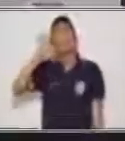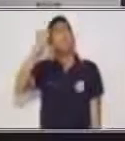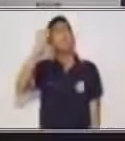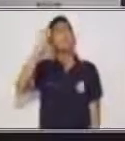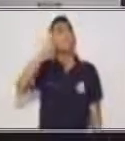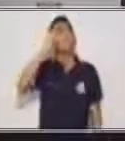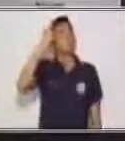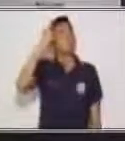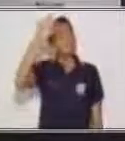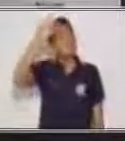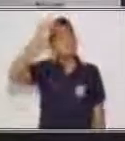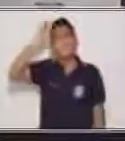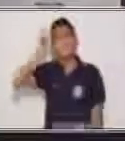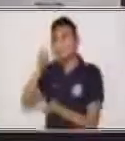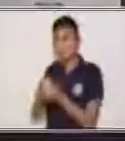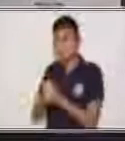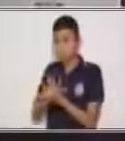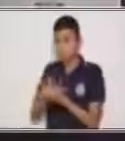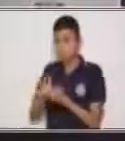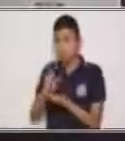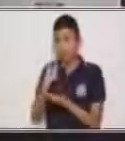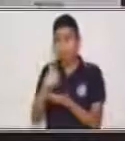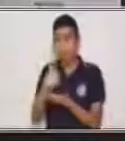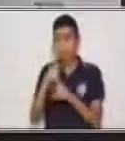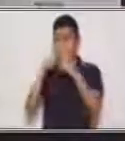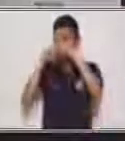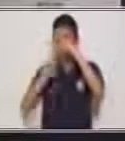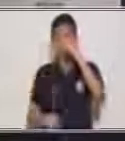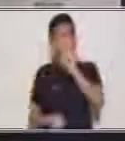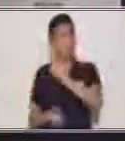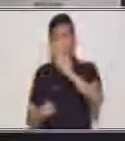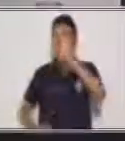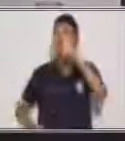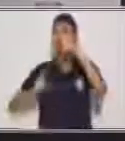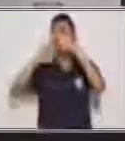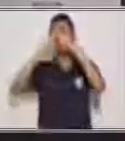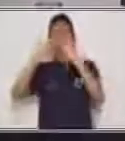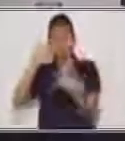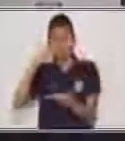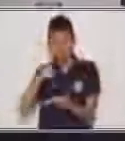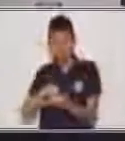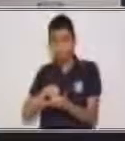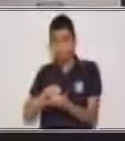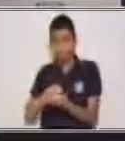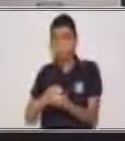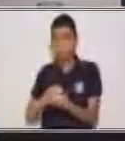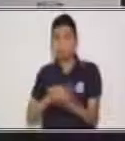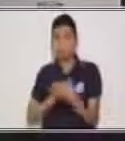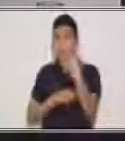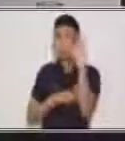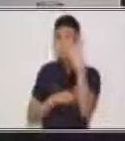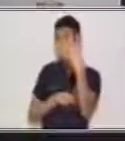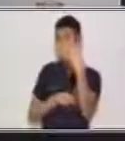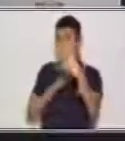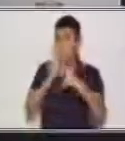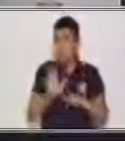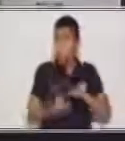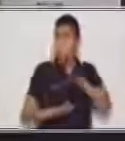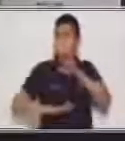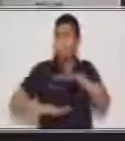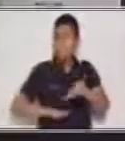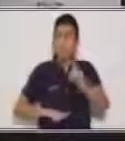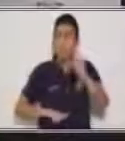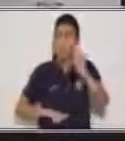limitando que era mi objeto de investigación. Y mi pregunta ya tiene coherencia. En el cuarto paso, voy a dar una